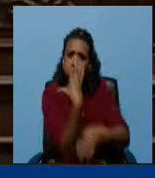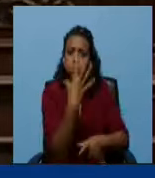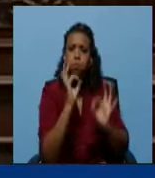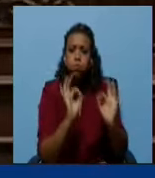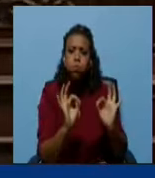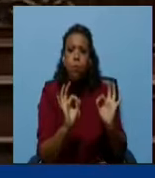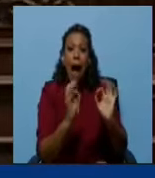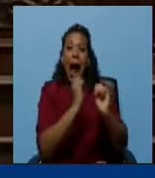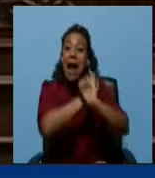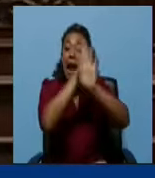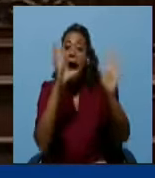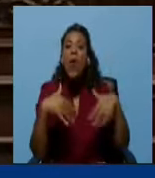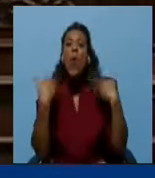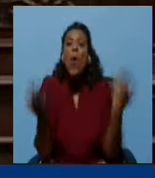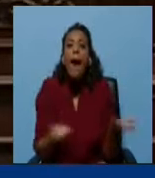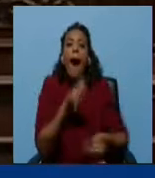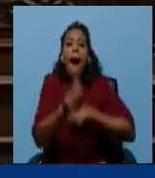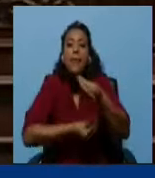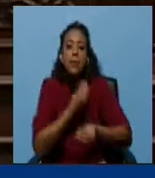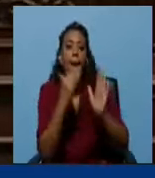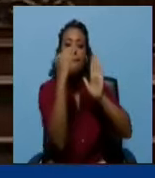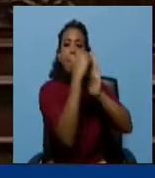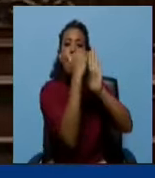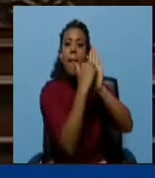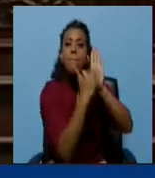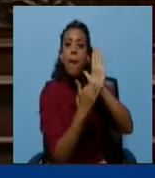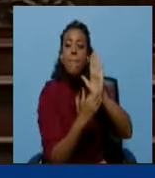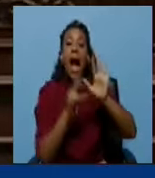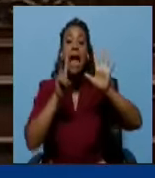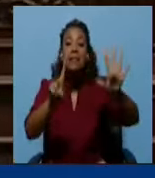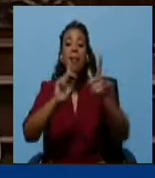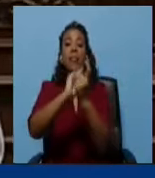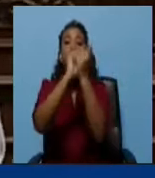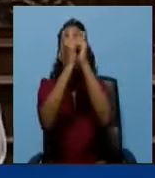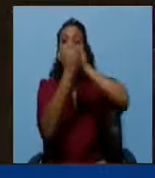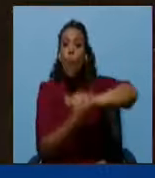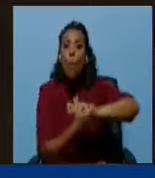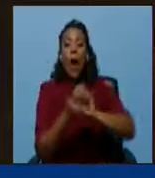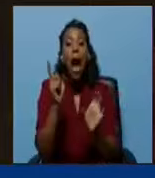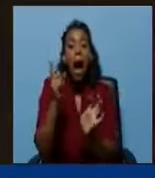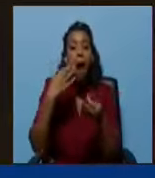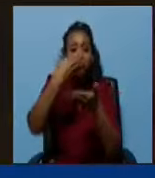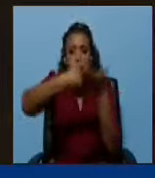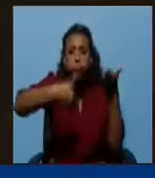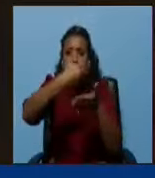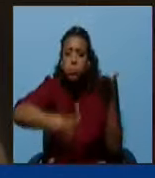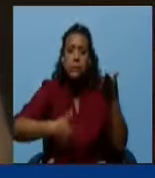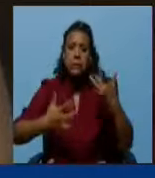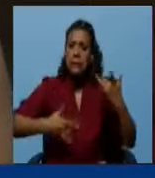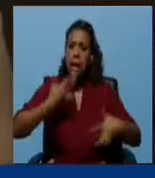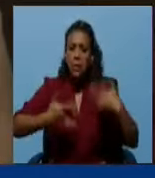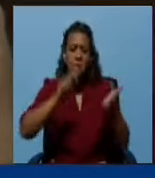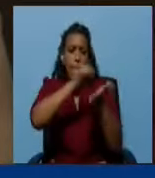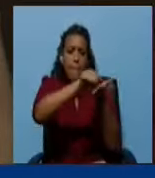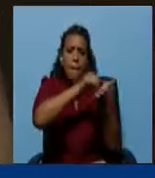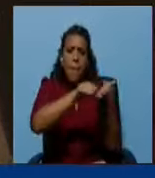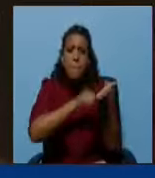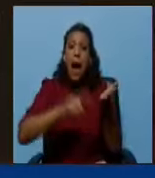formular claramente las siete transformaciones y la agenda concreta de acción.